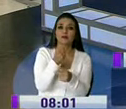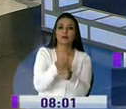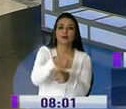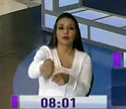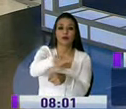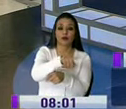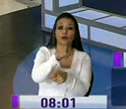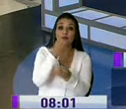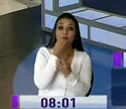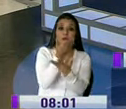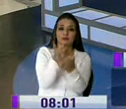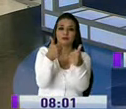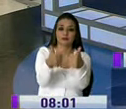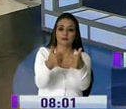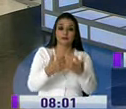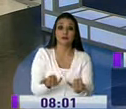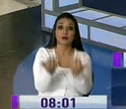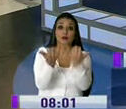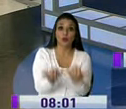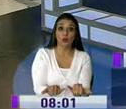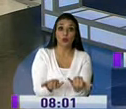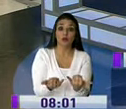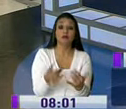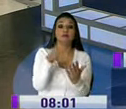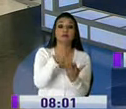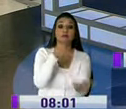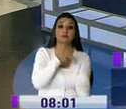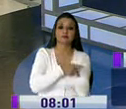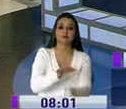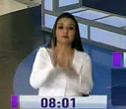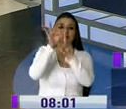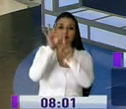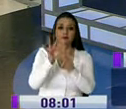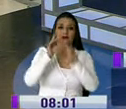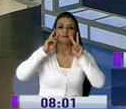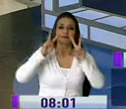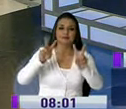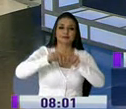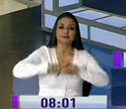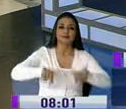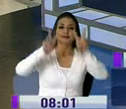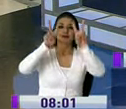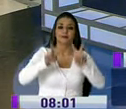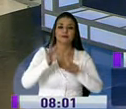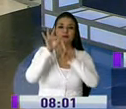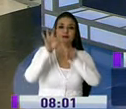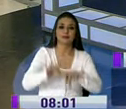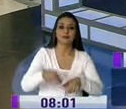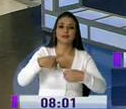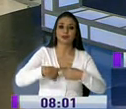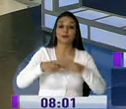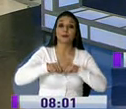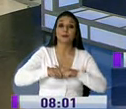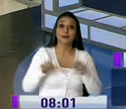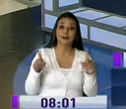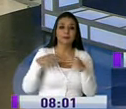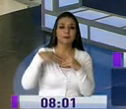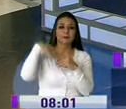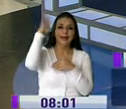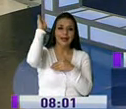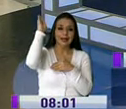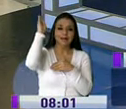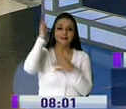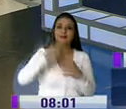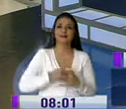esté bien informado. Hoy día es un programa especial, vamos a mirar cosas interesantes de Quito, pero sobre todo decirles a